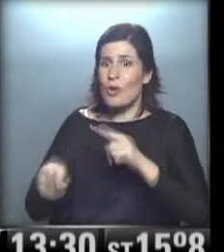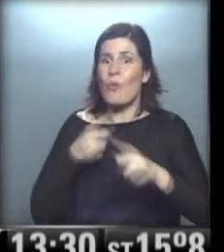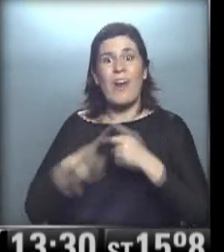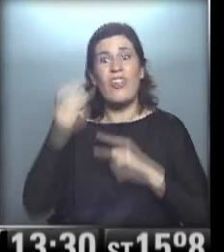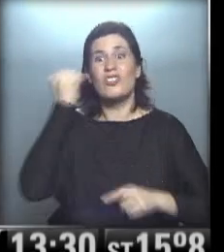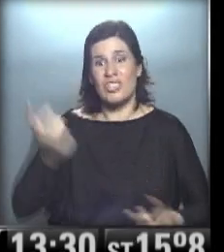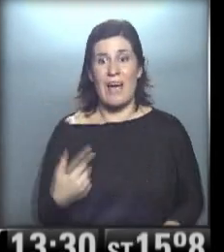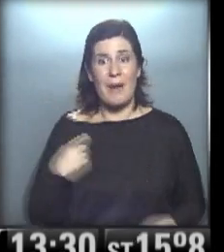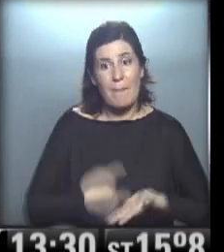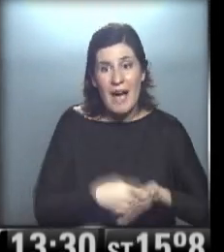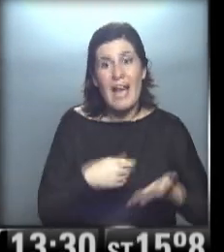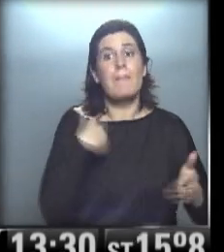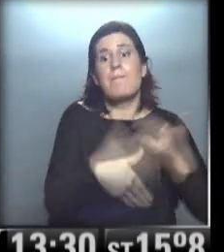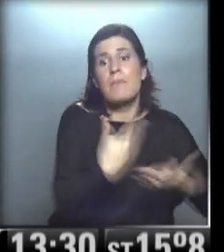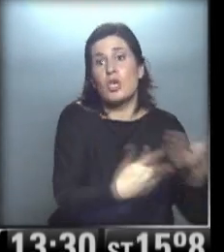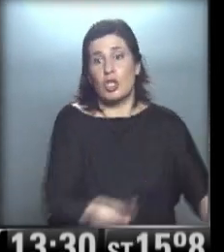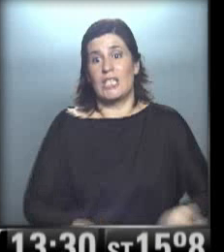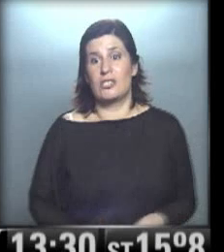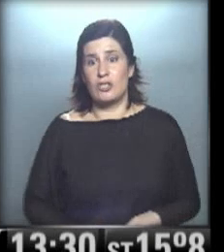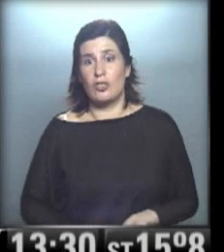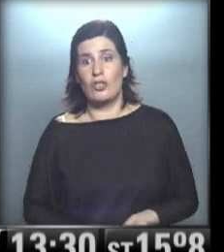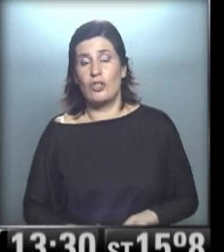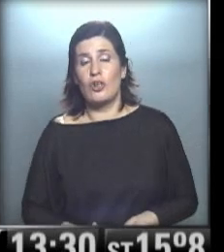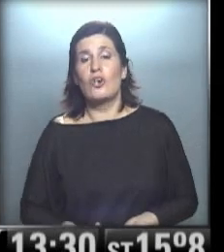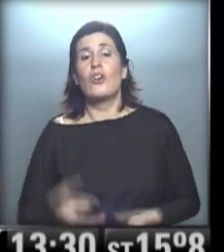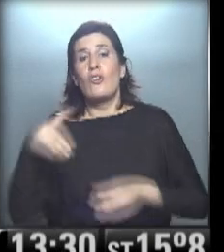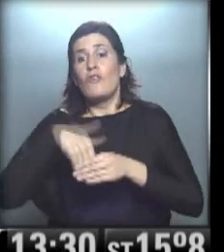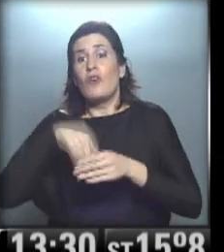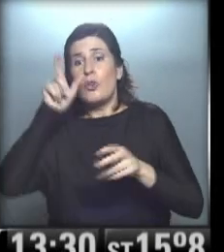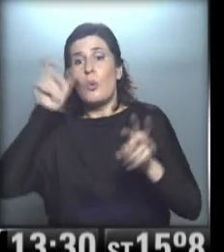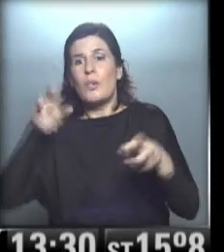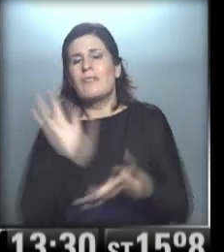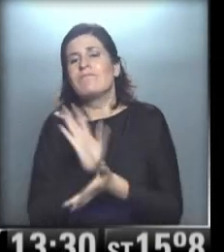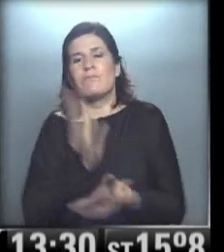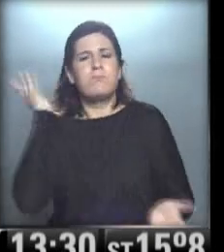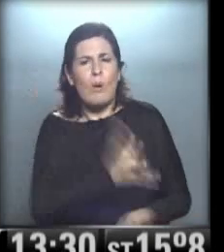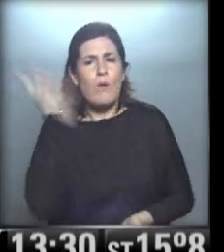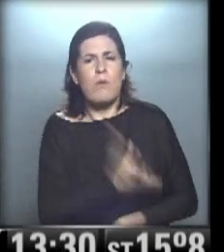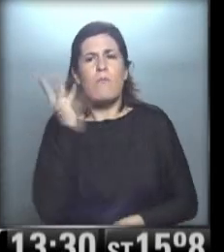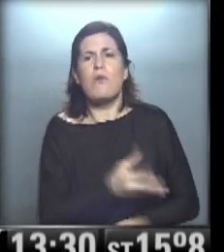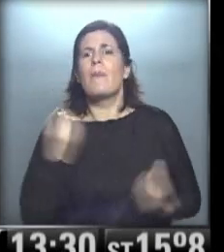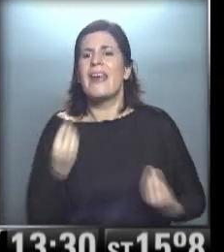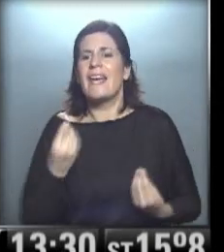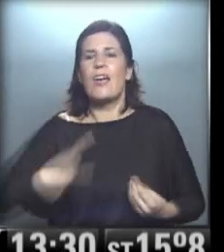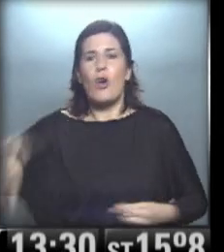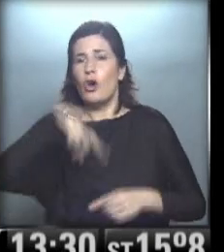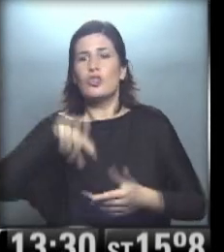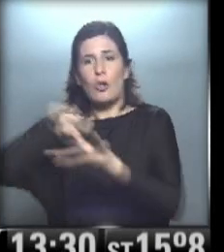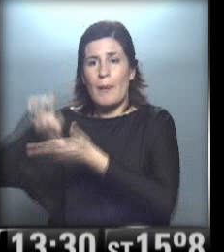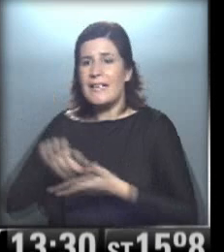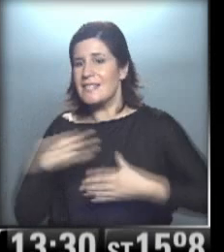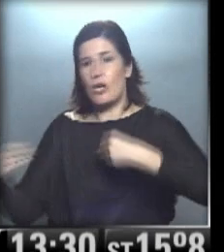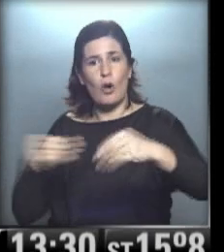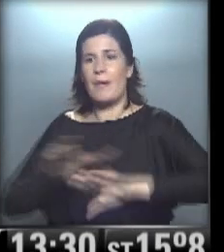superar y volver a crecer. Entonces creo que quieren hacer de Argentina un caso ejemplar de punición, simplemente porque hubo una renegociación,